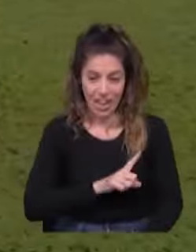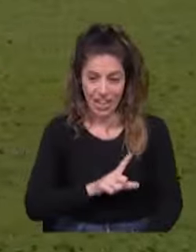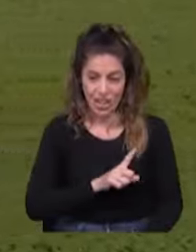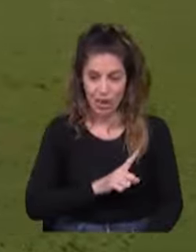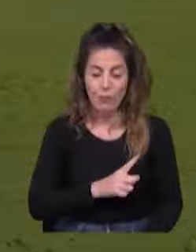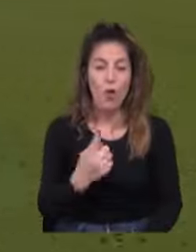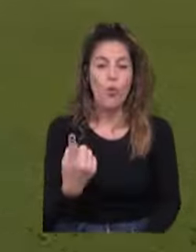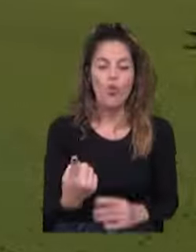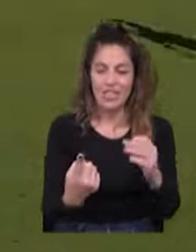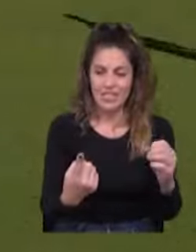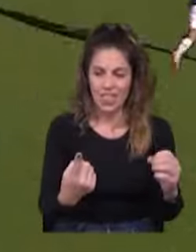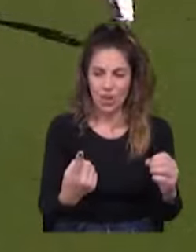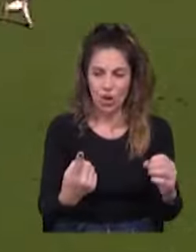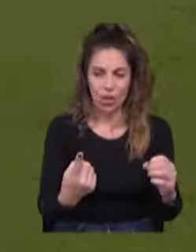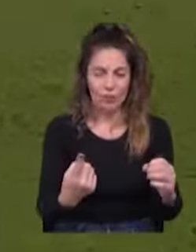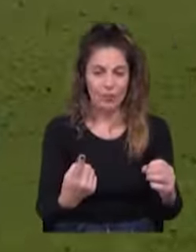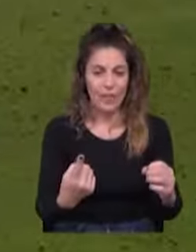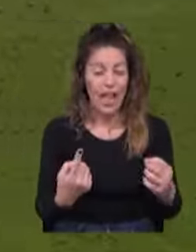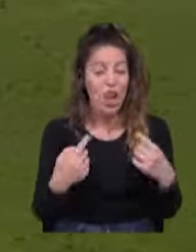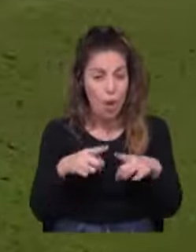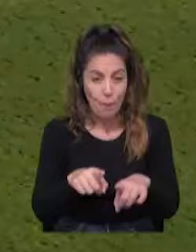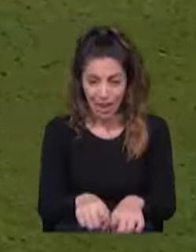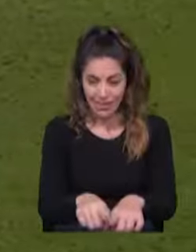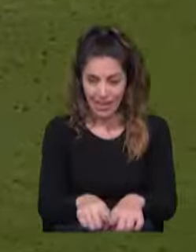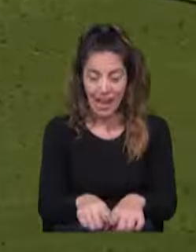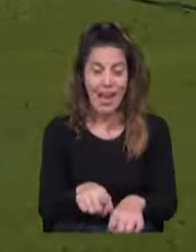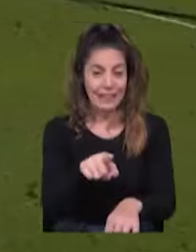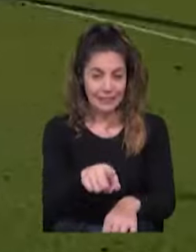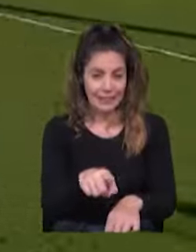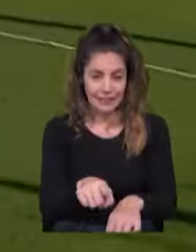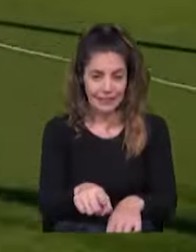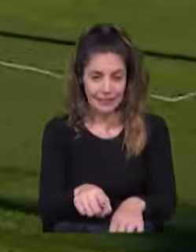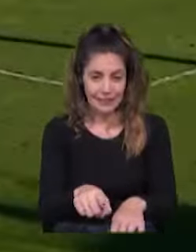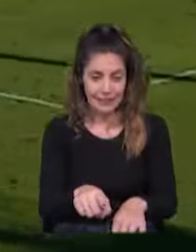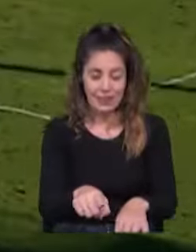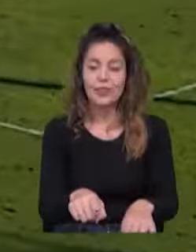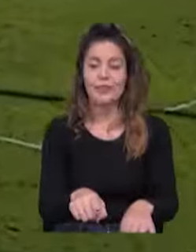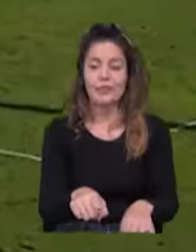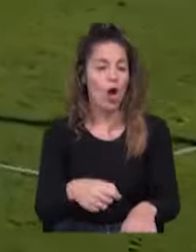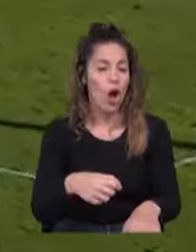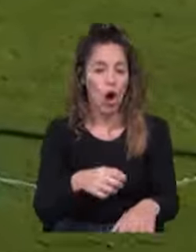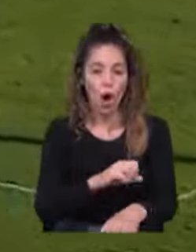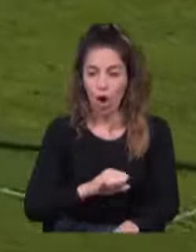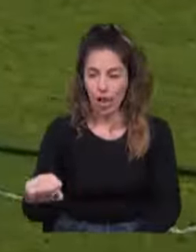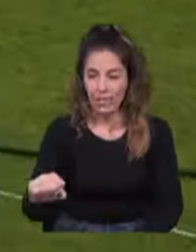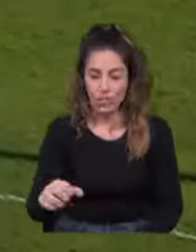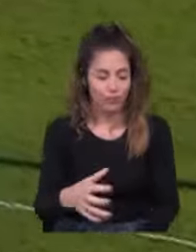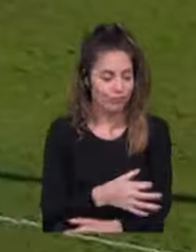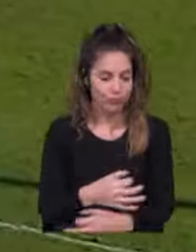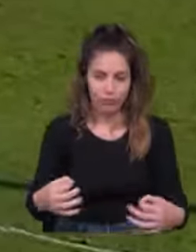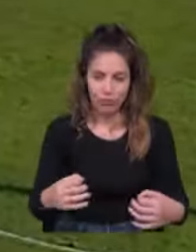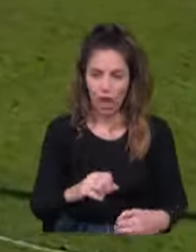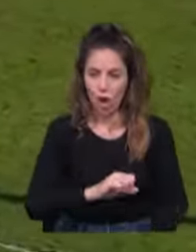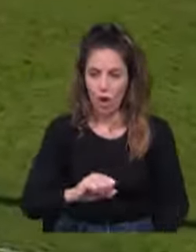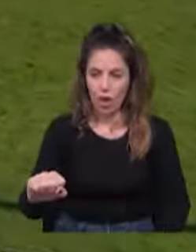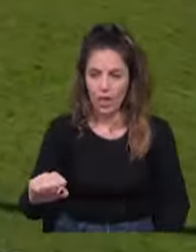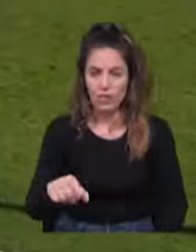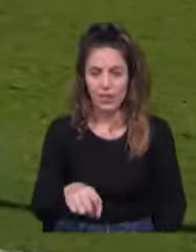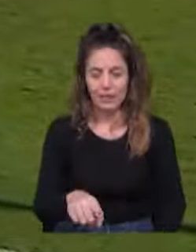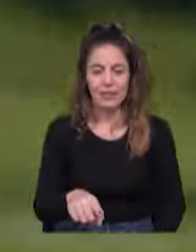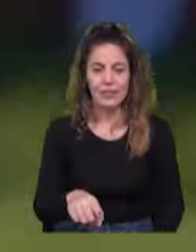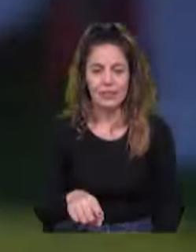un gol contraer Franco López lo va empatar vean como des la marca se hace el espacio golazo golazo de